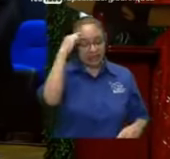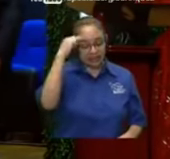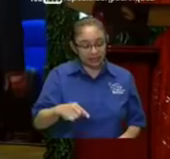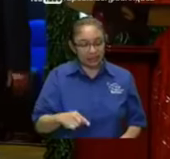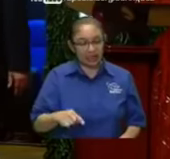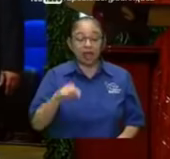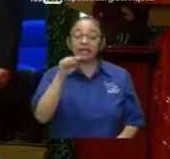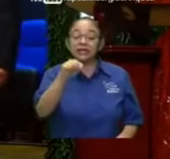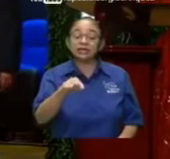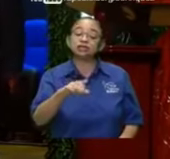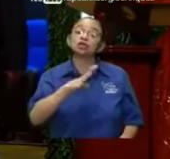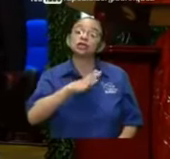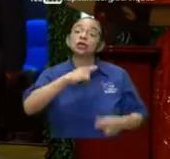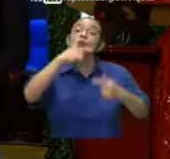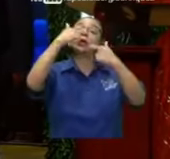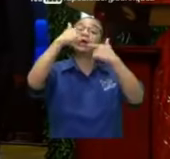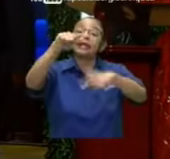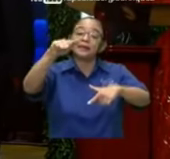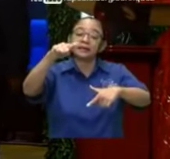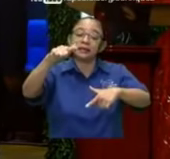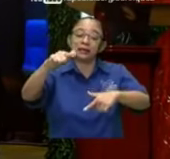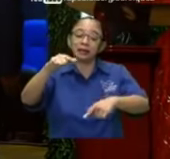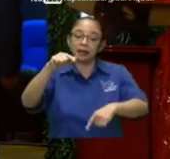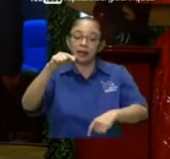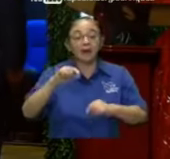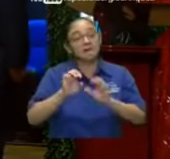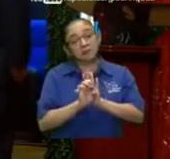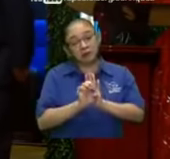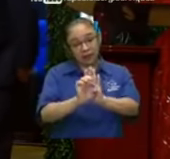tiene un límite. Un límite, por ejemplo, es el tiempo.